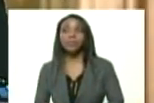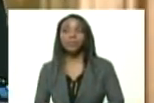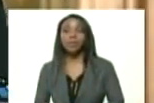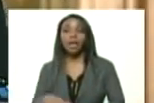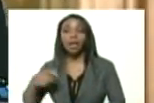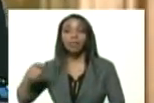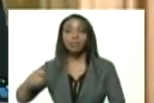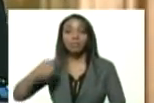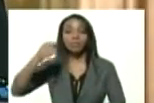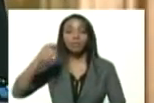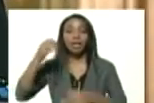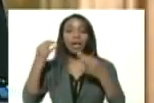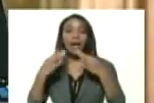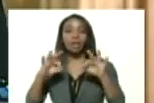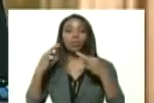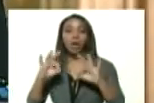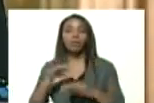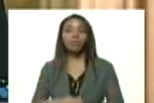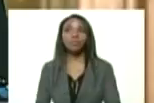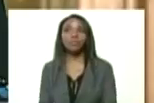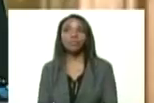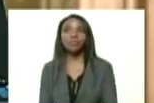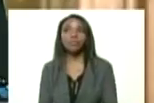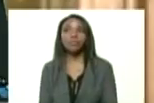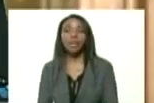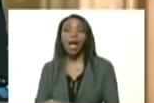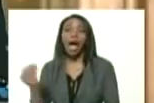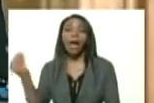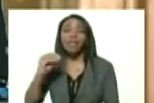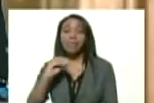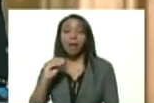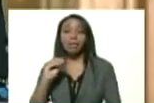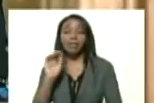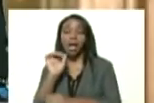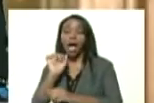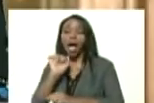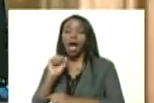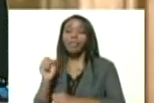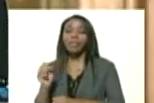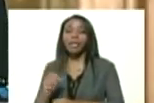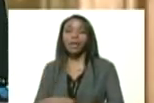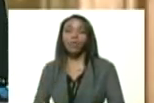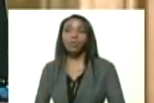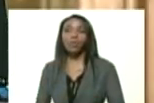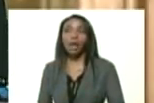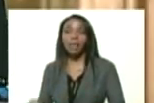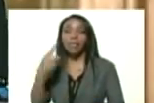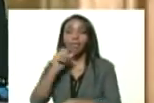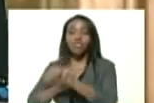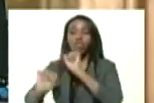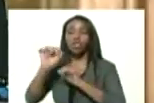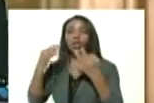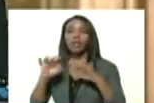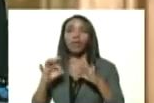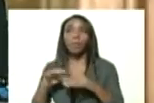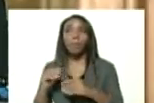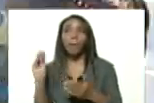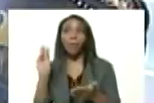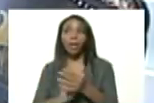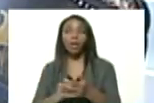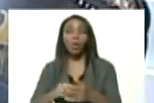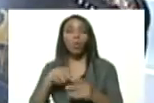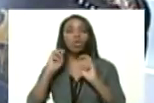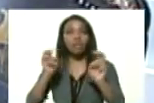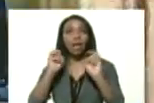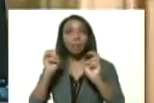energizante natural además de antibiótico natural los jorges qué te parece vamos a registrarlo como marca